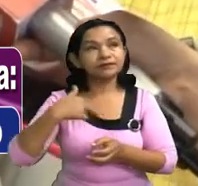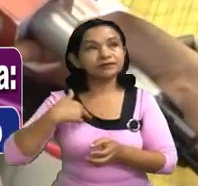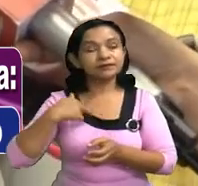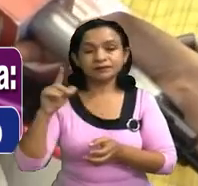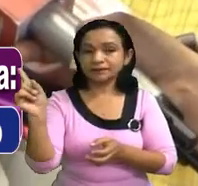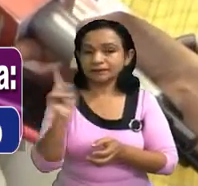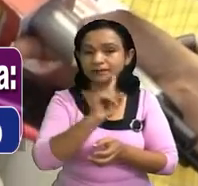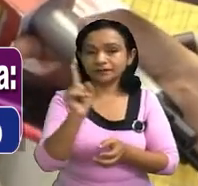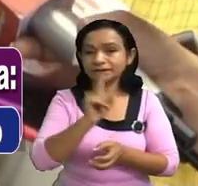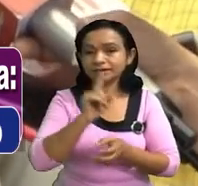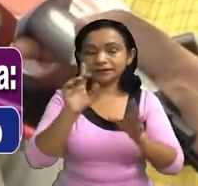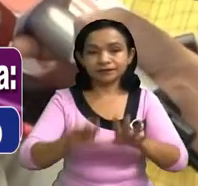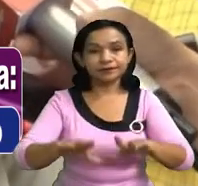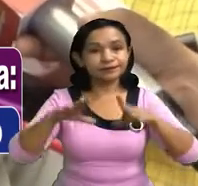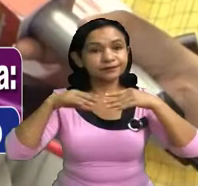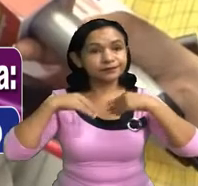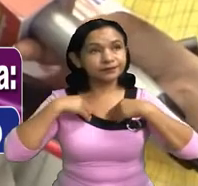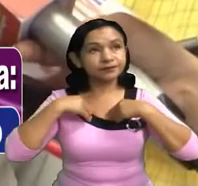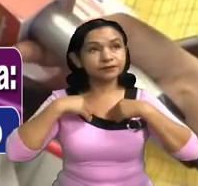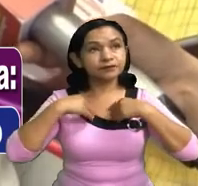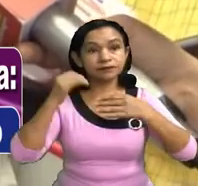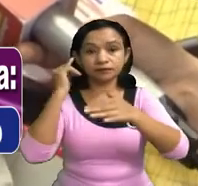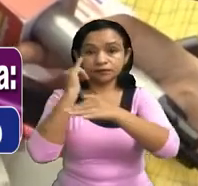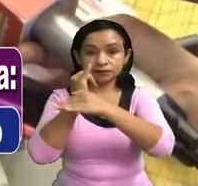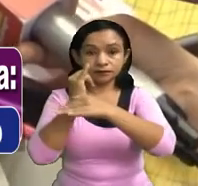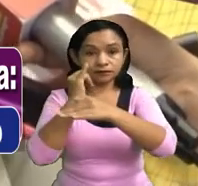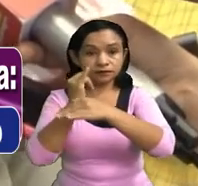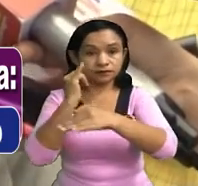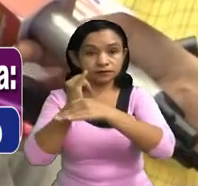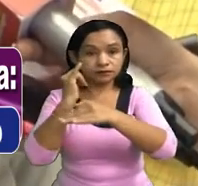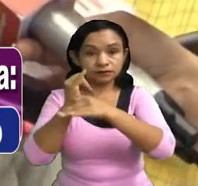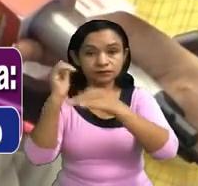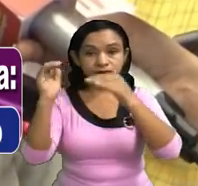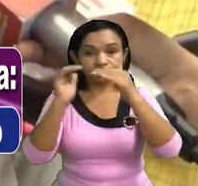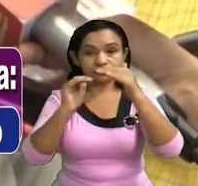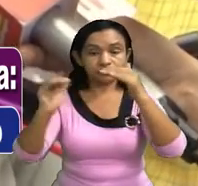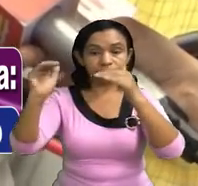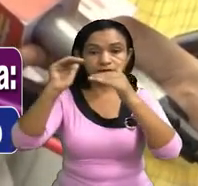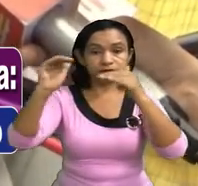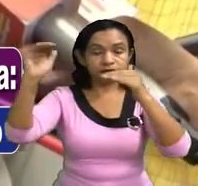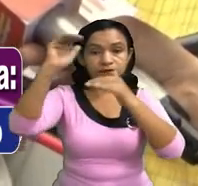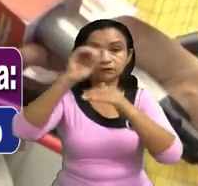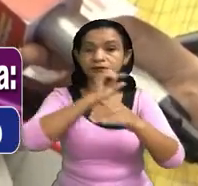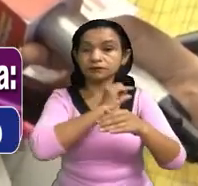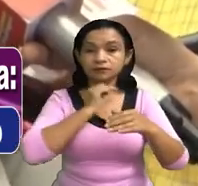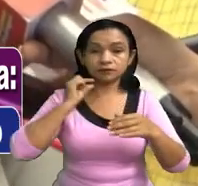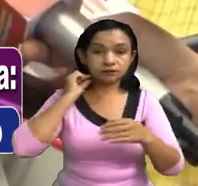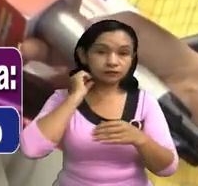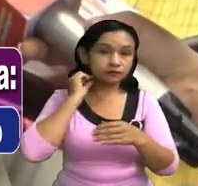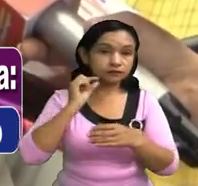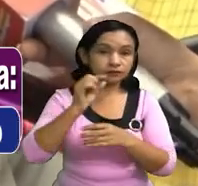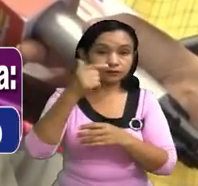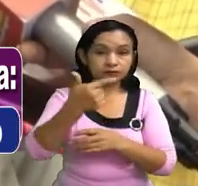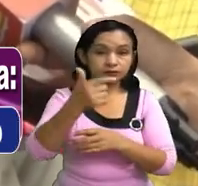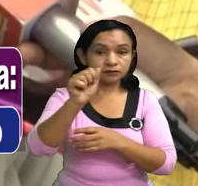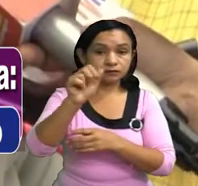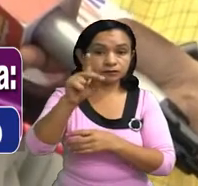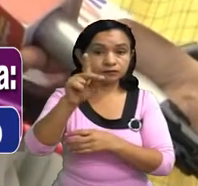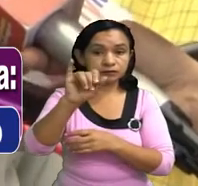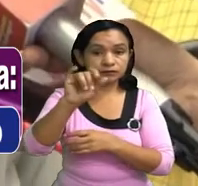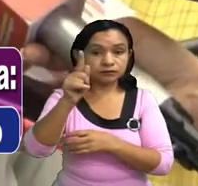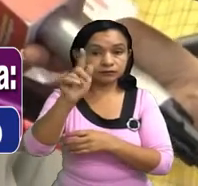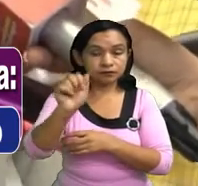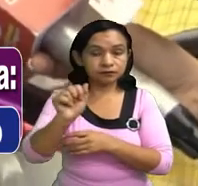permitir que la jerarquía de la Iglesia Católica y los curas golpistas pretendan seguir